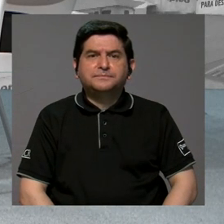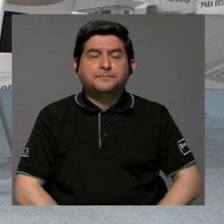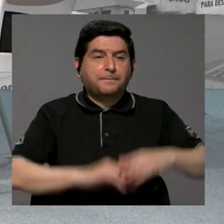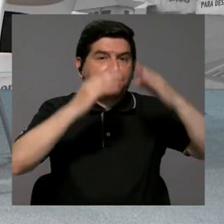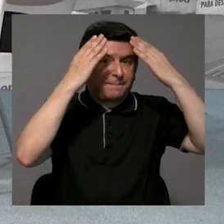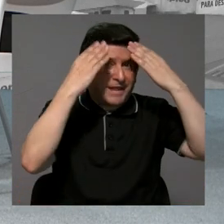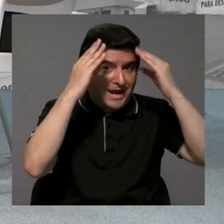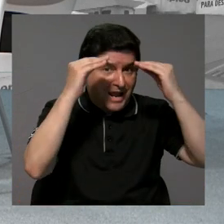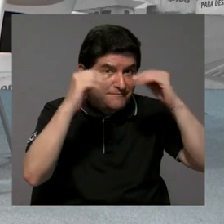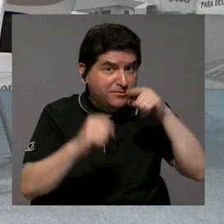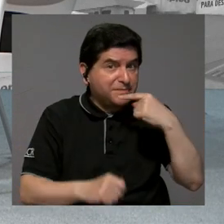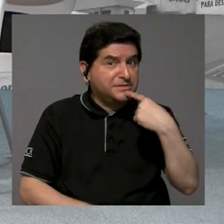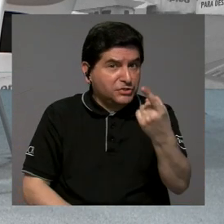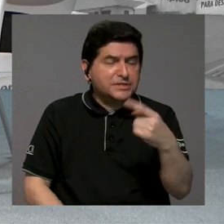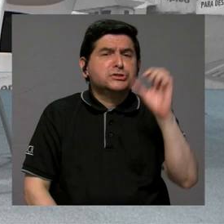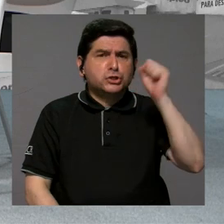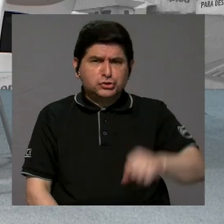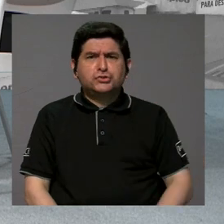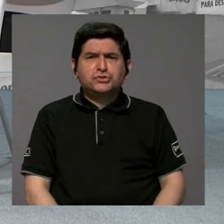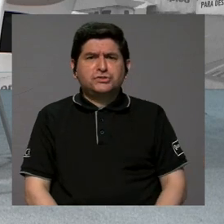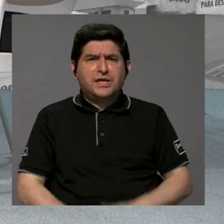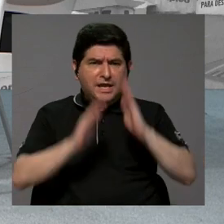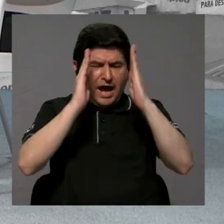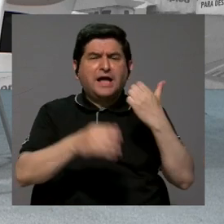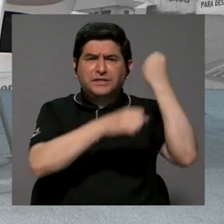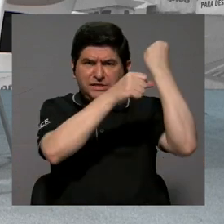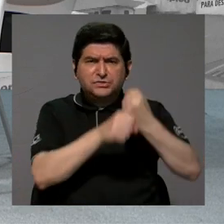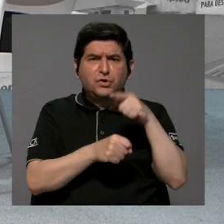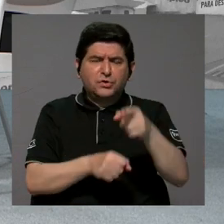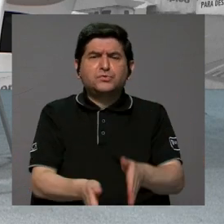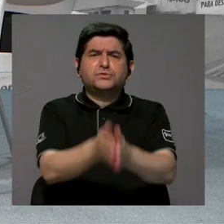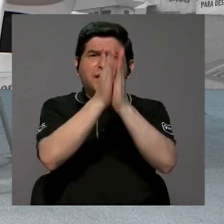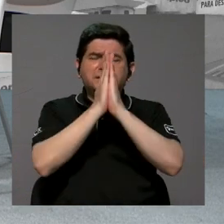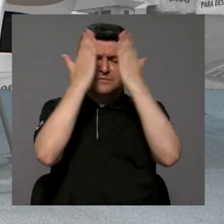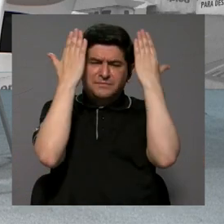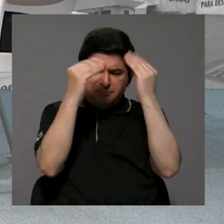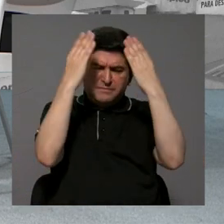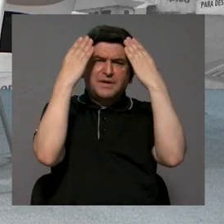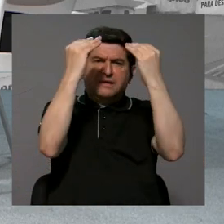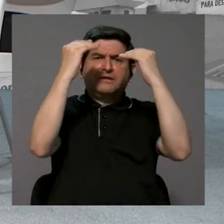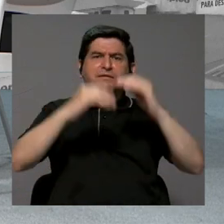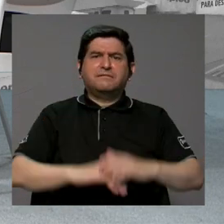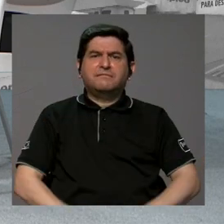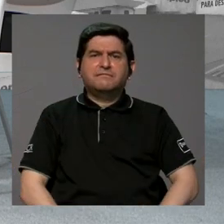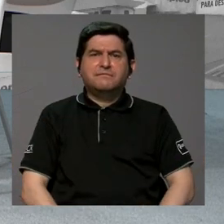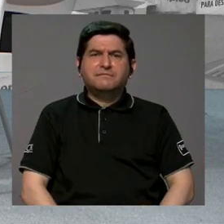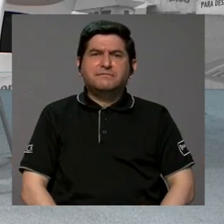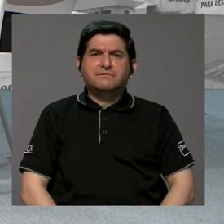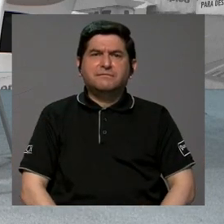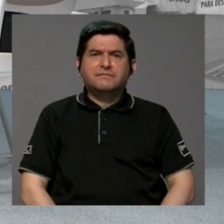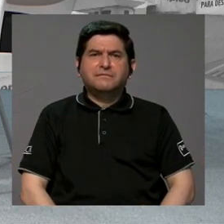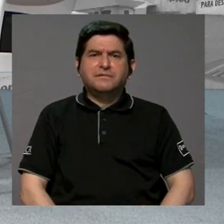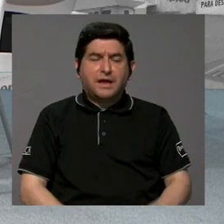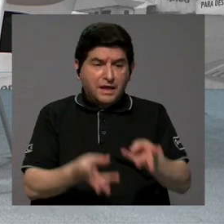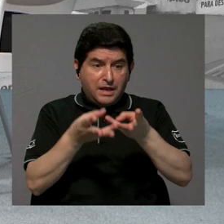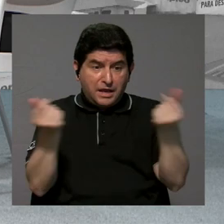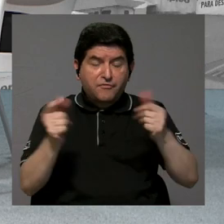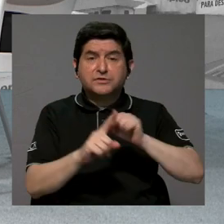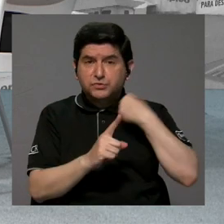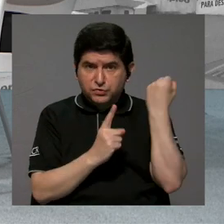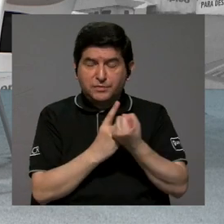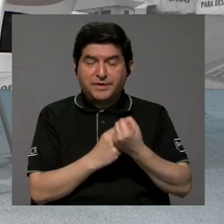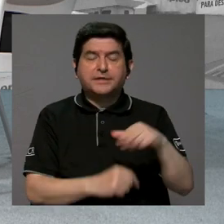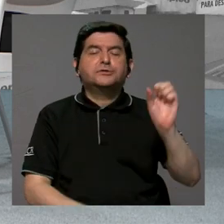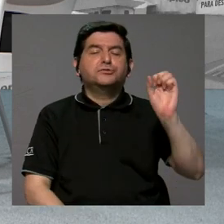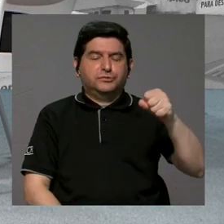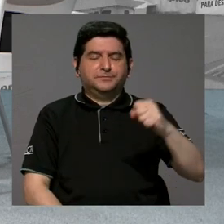La información, dice sí, usted. Sí, la atención a la fundación que ustedes están demandando, información, sí. Que les resuelvan, etcétera.